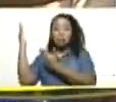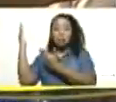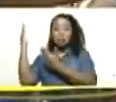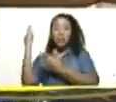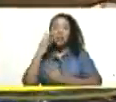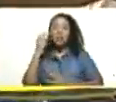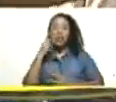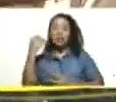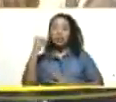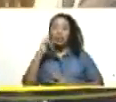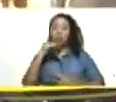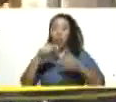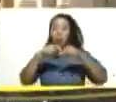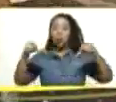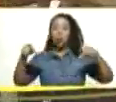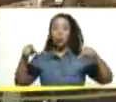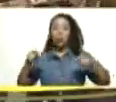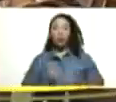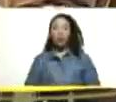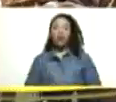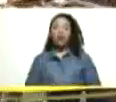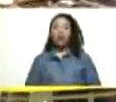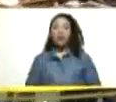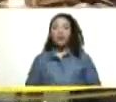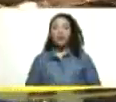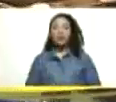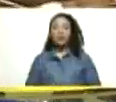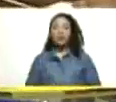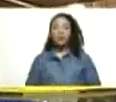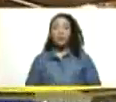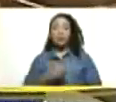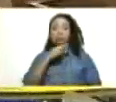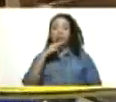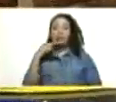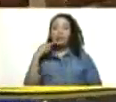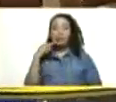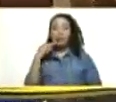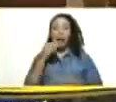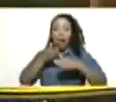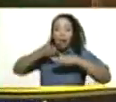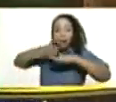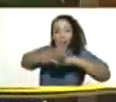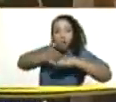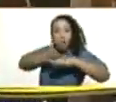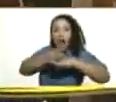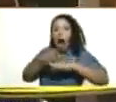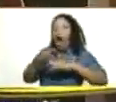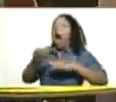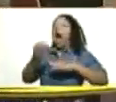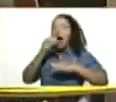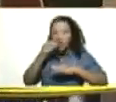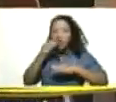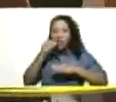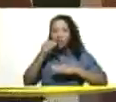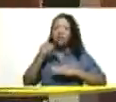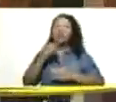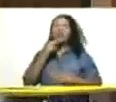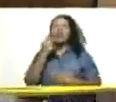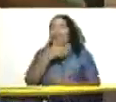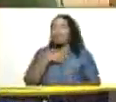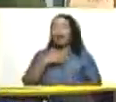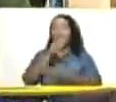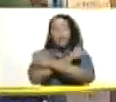chocolate bien sana, pues. Para meterle cuchillo y meterle diente, como dicen. Bueno, la